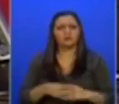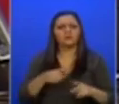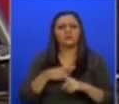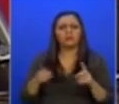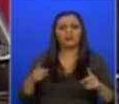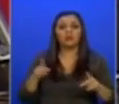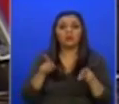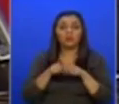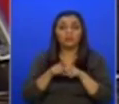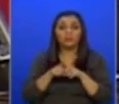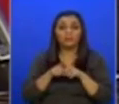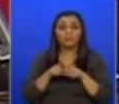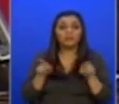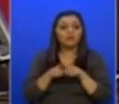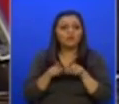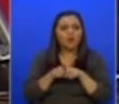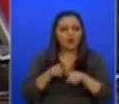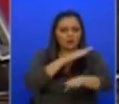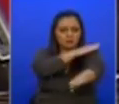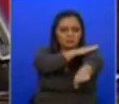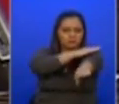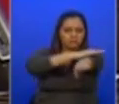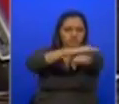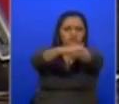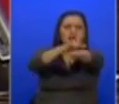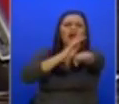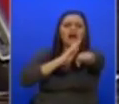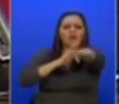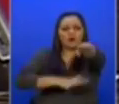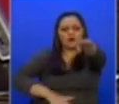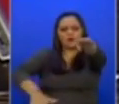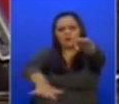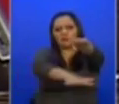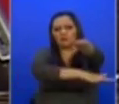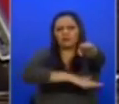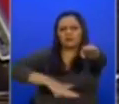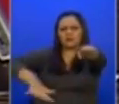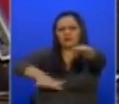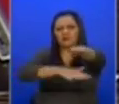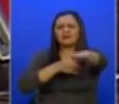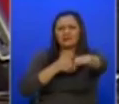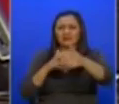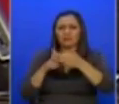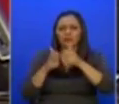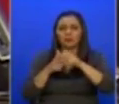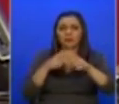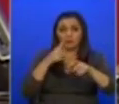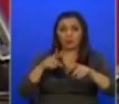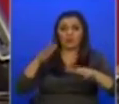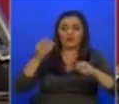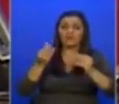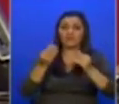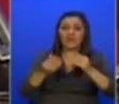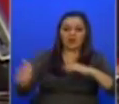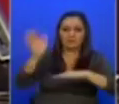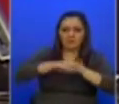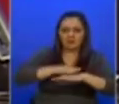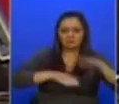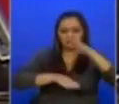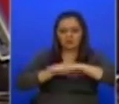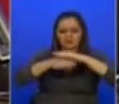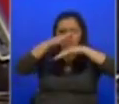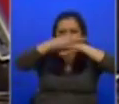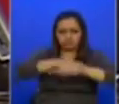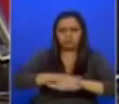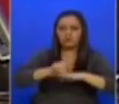una gran sabana, un gran pantano que sirve para evitar mayores inundaciones en Babaoy. Entonces, si ustedes empiezan a rellenar eso en algún otro lado se va a